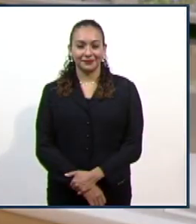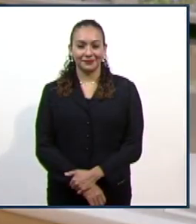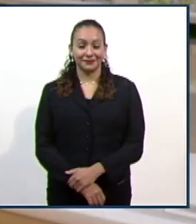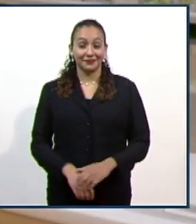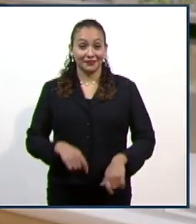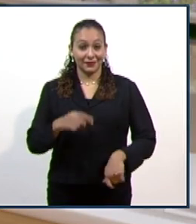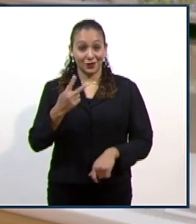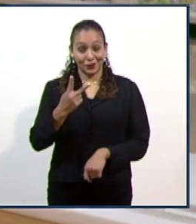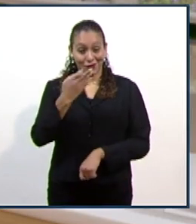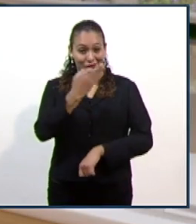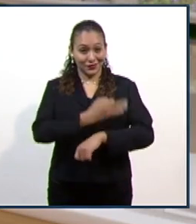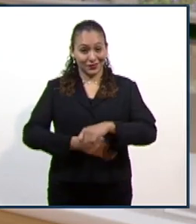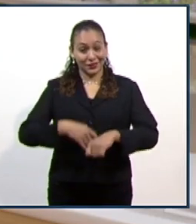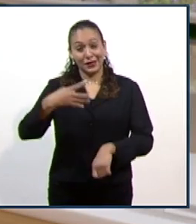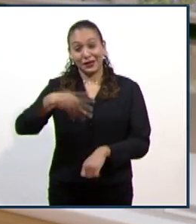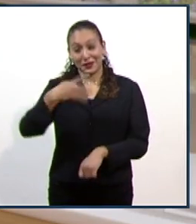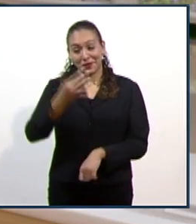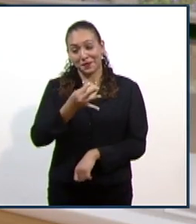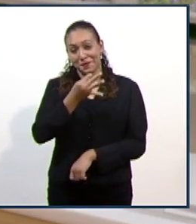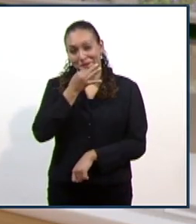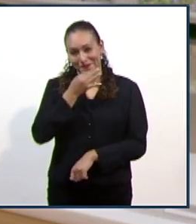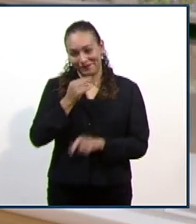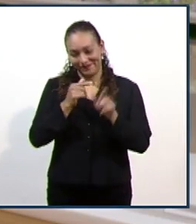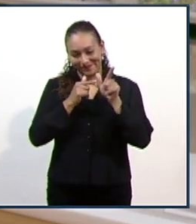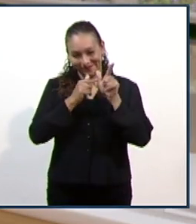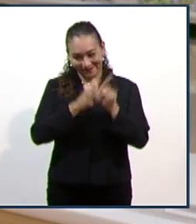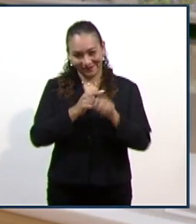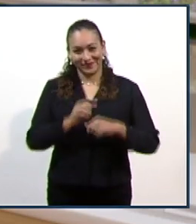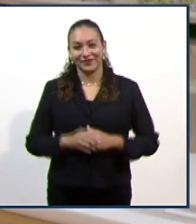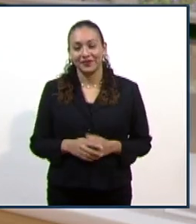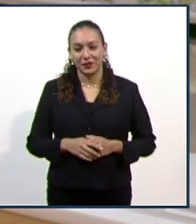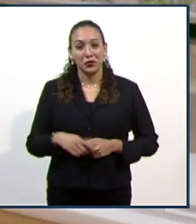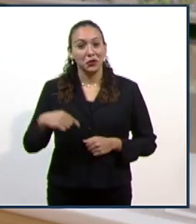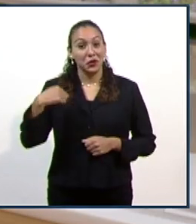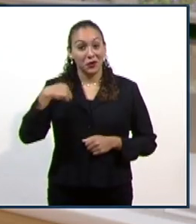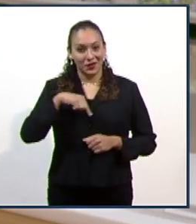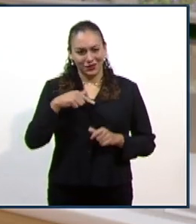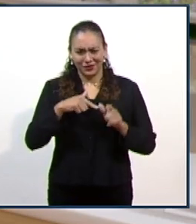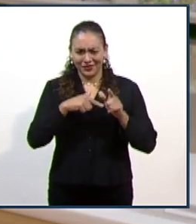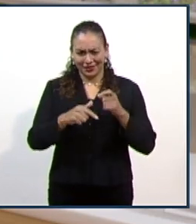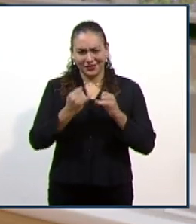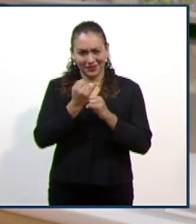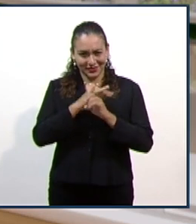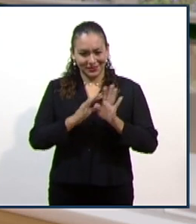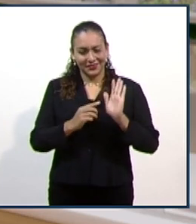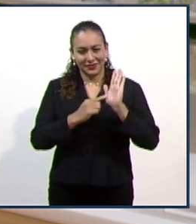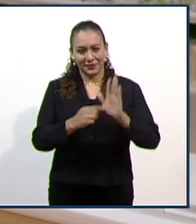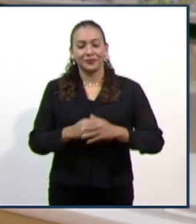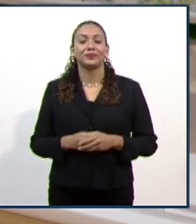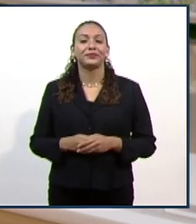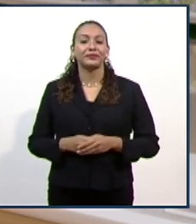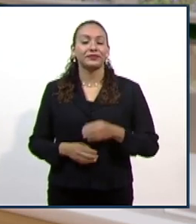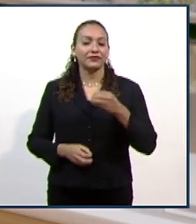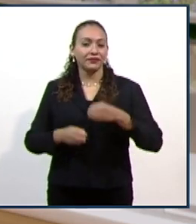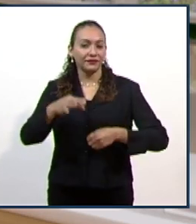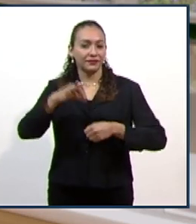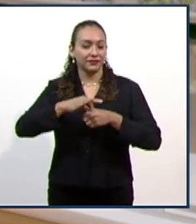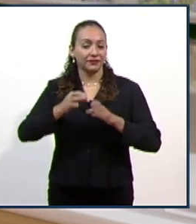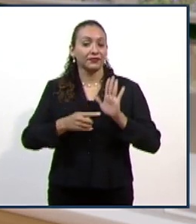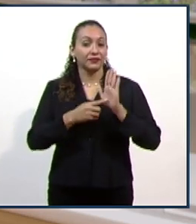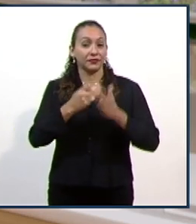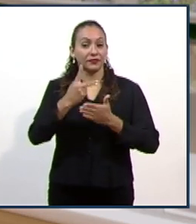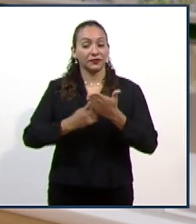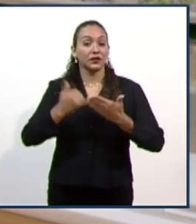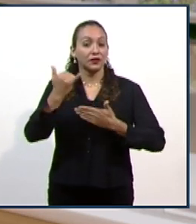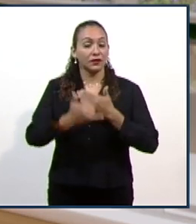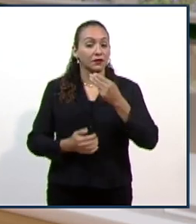Las 14 horas con 14 minutos, que no se le haga tarde, nosotros seguimos con la información. El Tribunal Electoral dio a conocer el